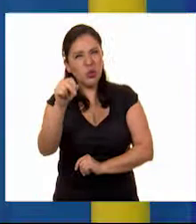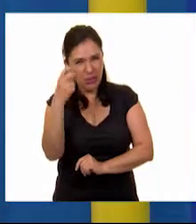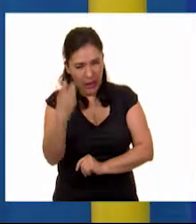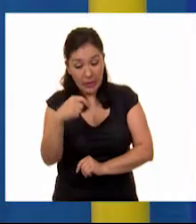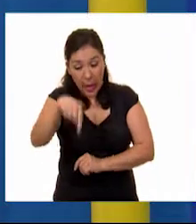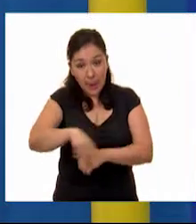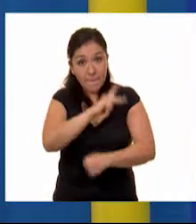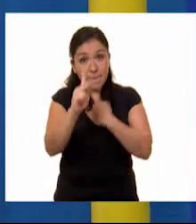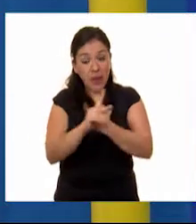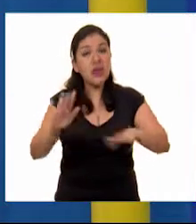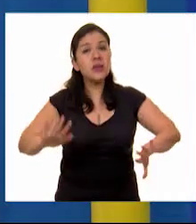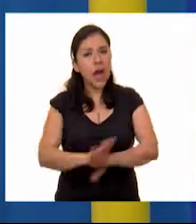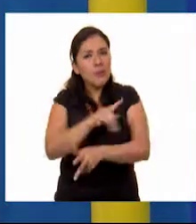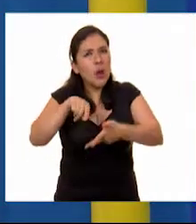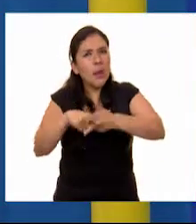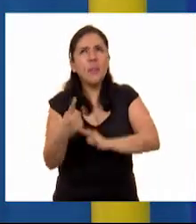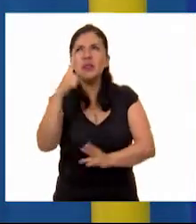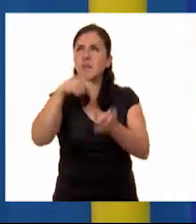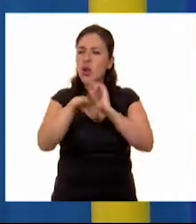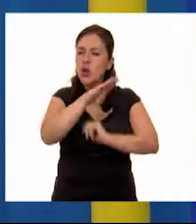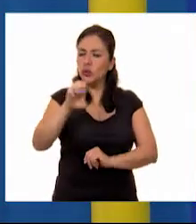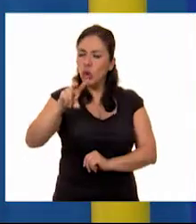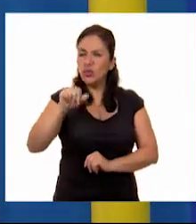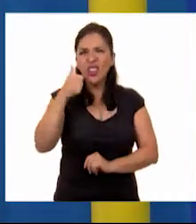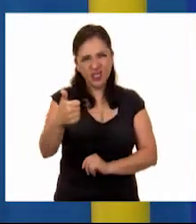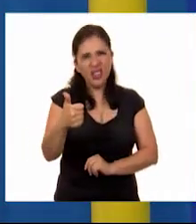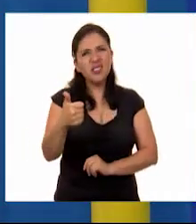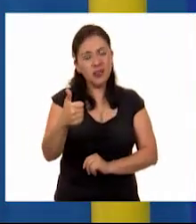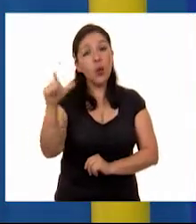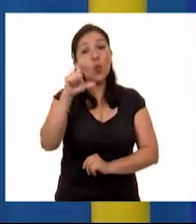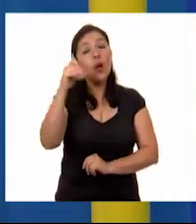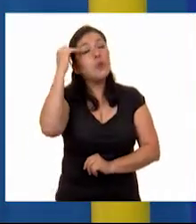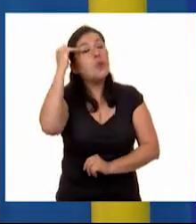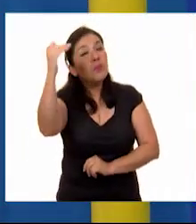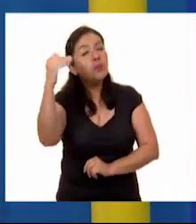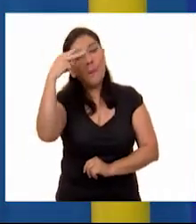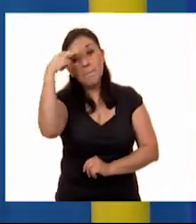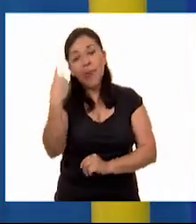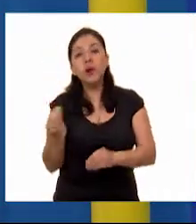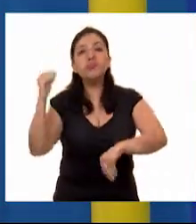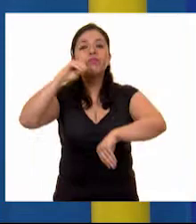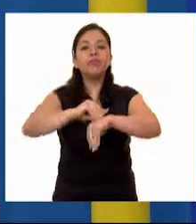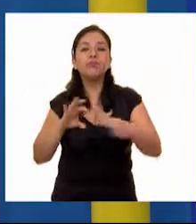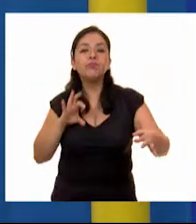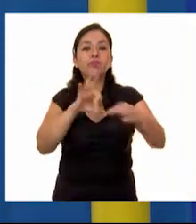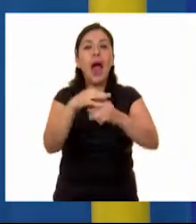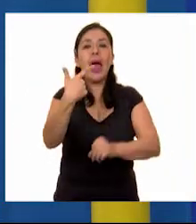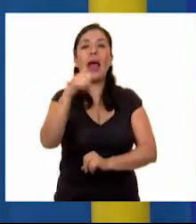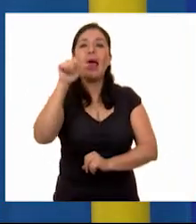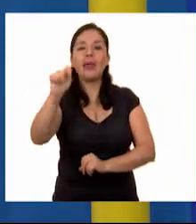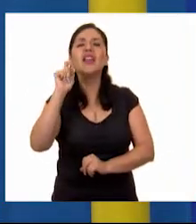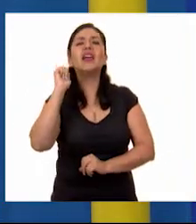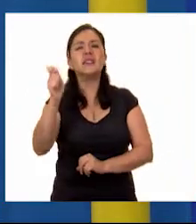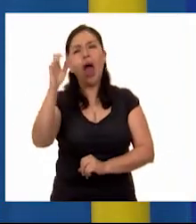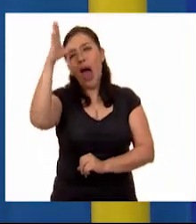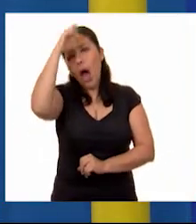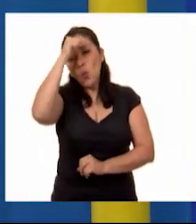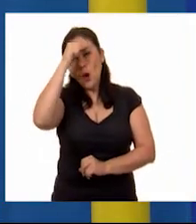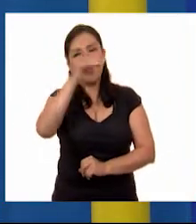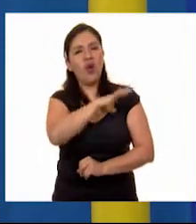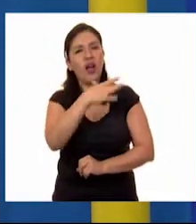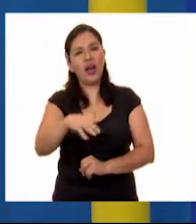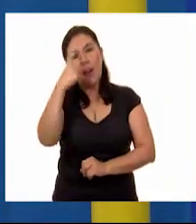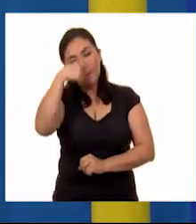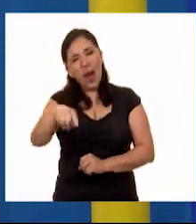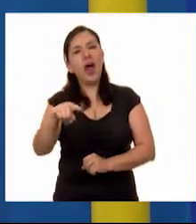país, este cambio comenzó en 1986, cuando México ingresó al GATT, el Acuerdo General sobre Aranceles